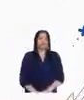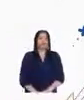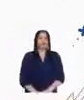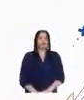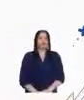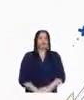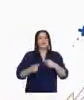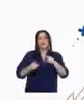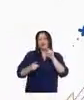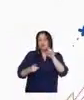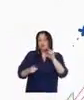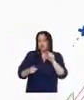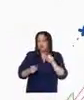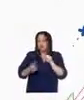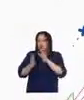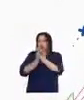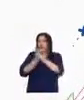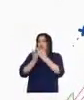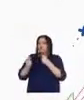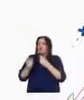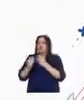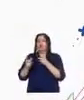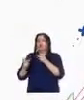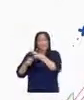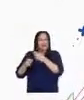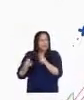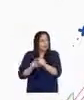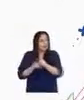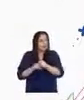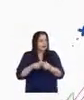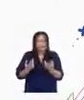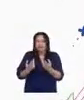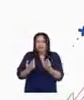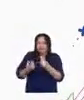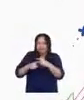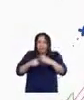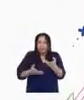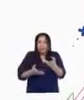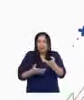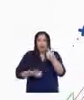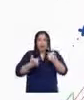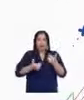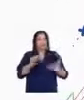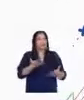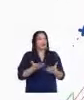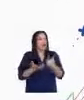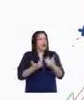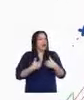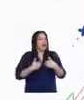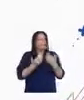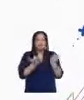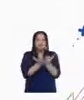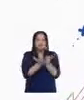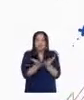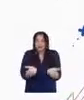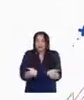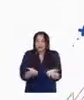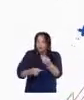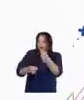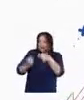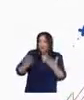si eres un conquistador que también es tejedor, tu negocio podría ser tener una escuela, ¿sí?